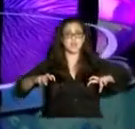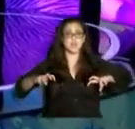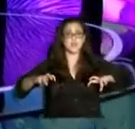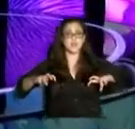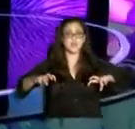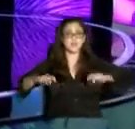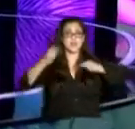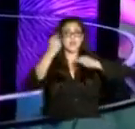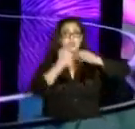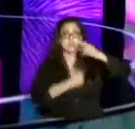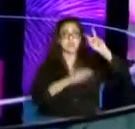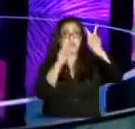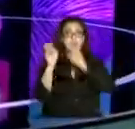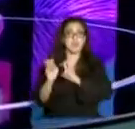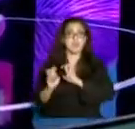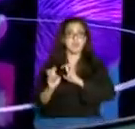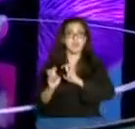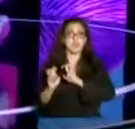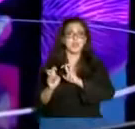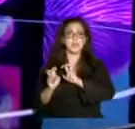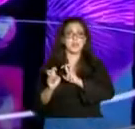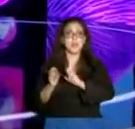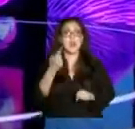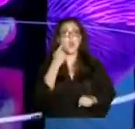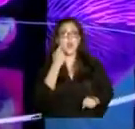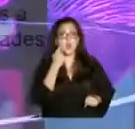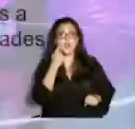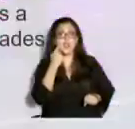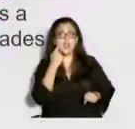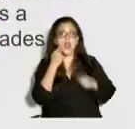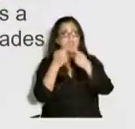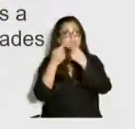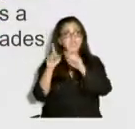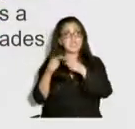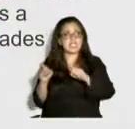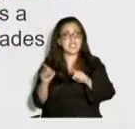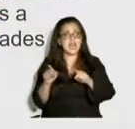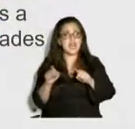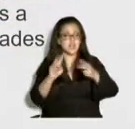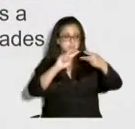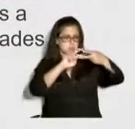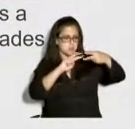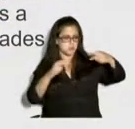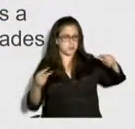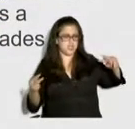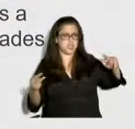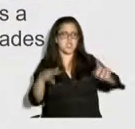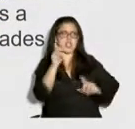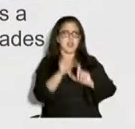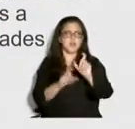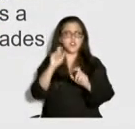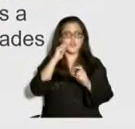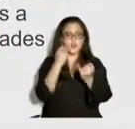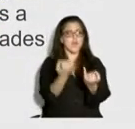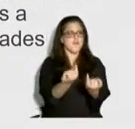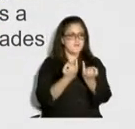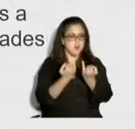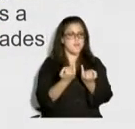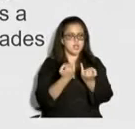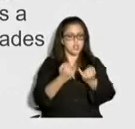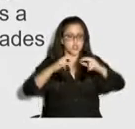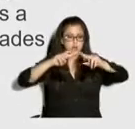distintos ámbitos. Conocer la diversidad genética de una población entrega información valiosa en